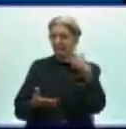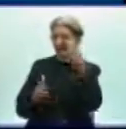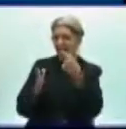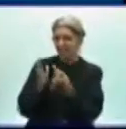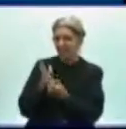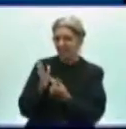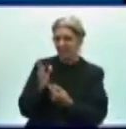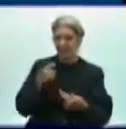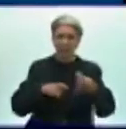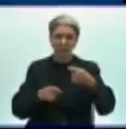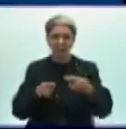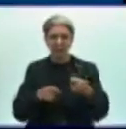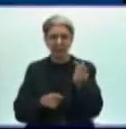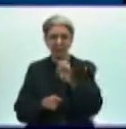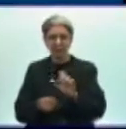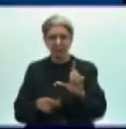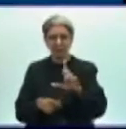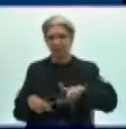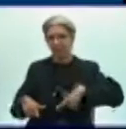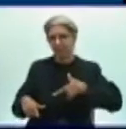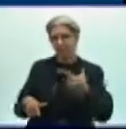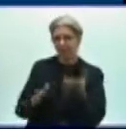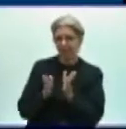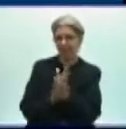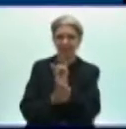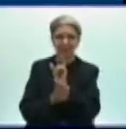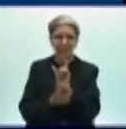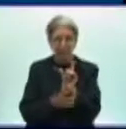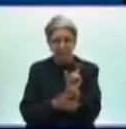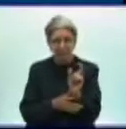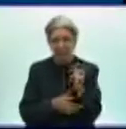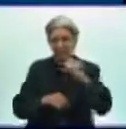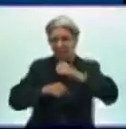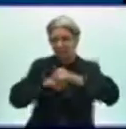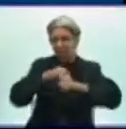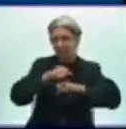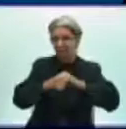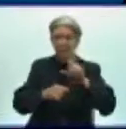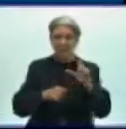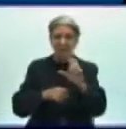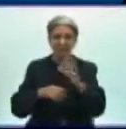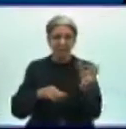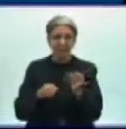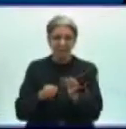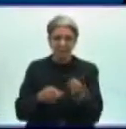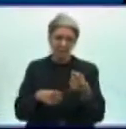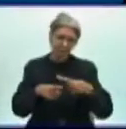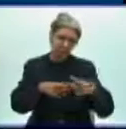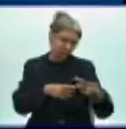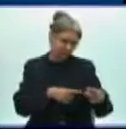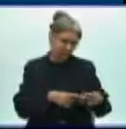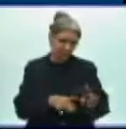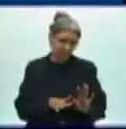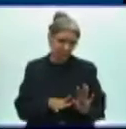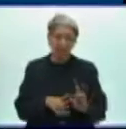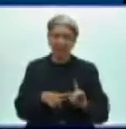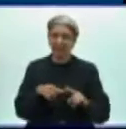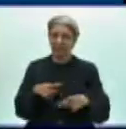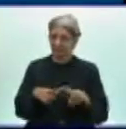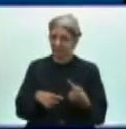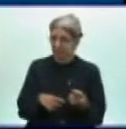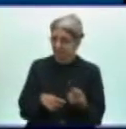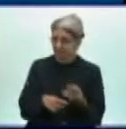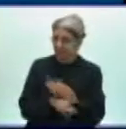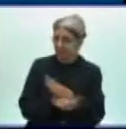económicas, sociales, culturales, religiosas y su estructura física entre otras. Después de